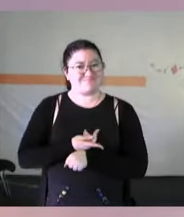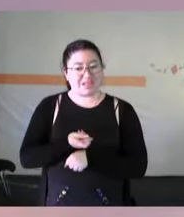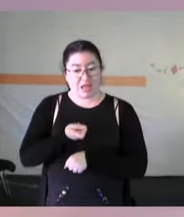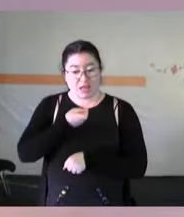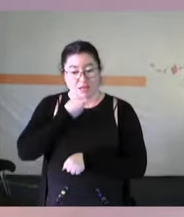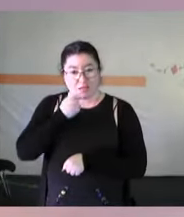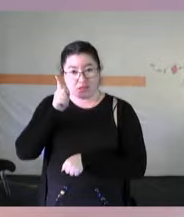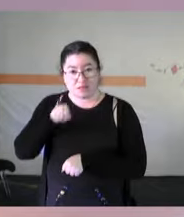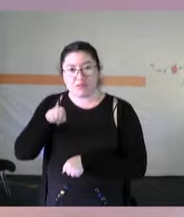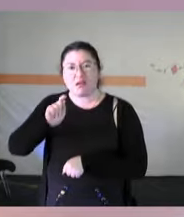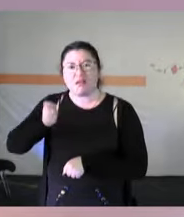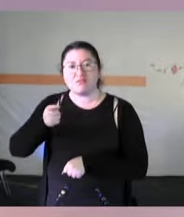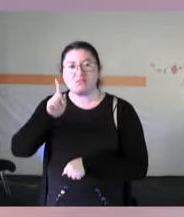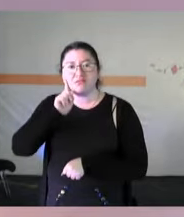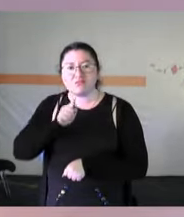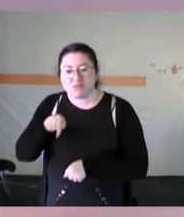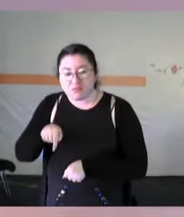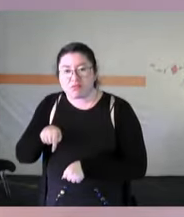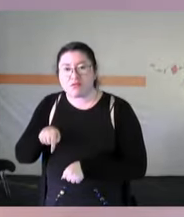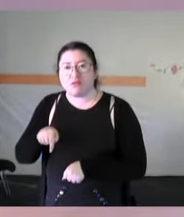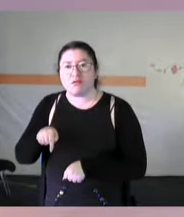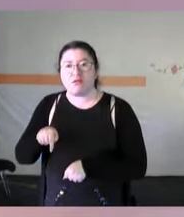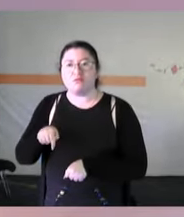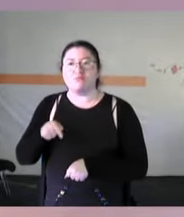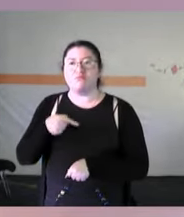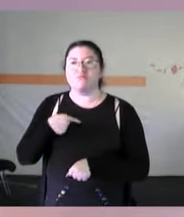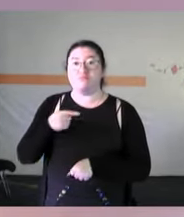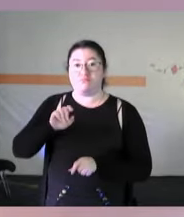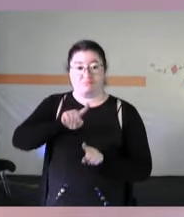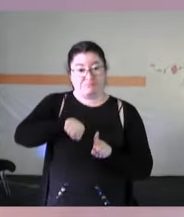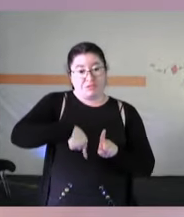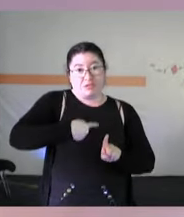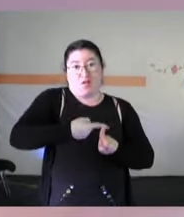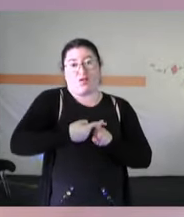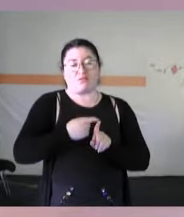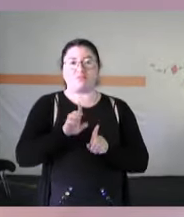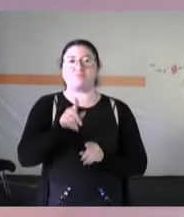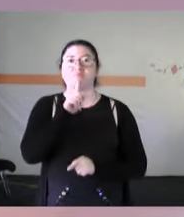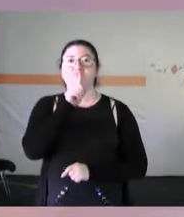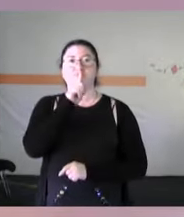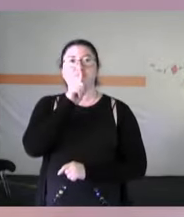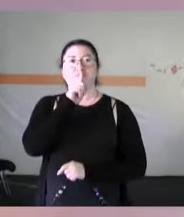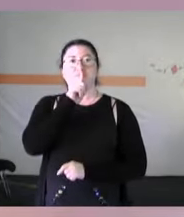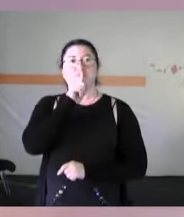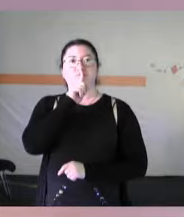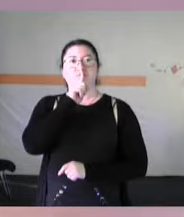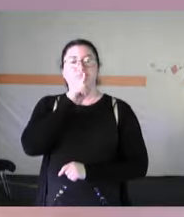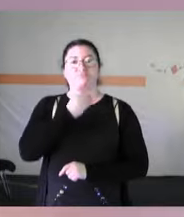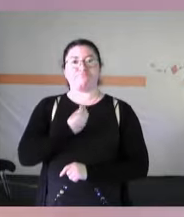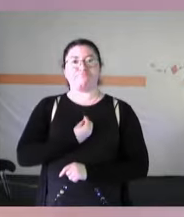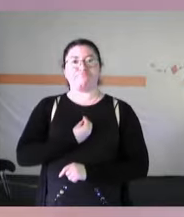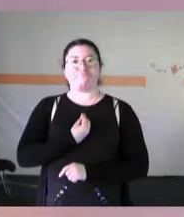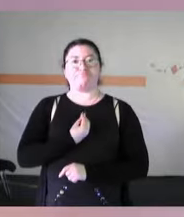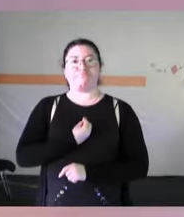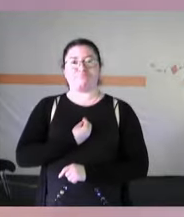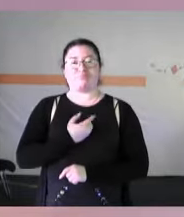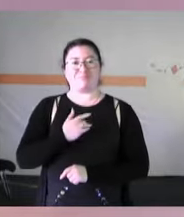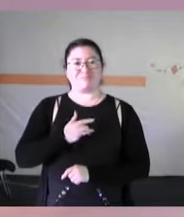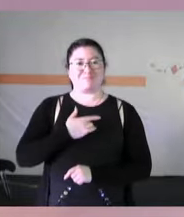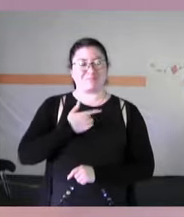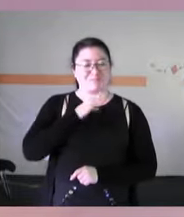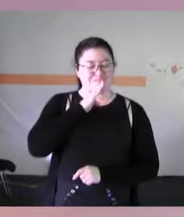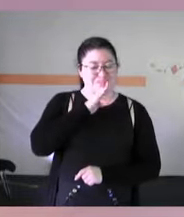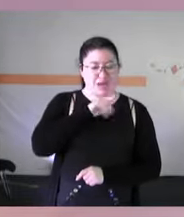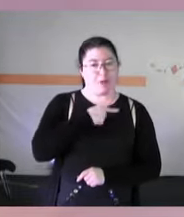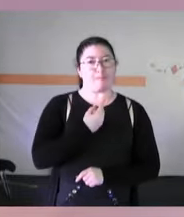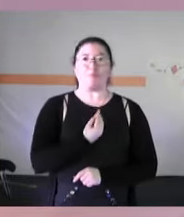esa niña que no diga nada cuando la violen y que no diga nada cuando se siente incómoda y que